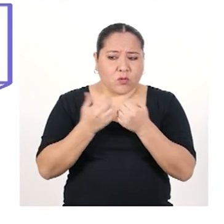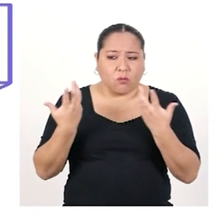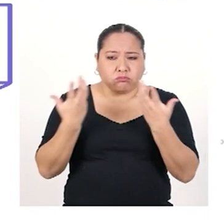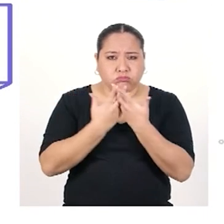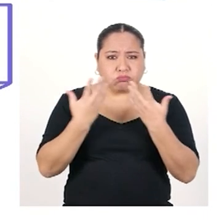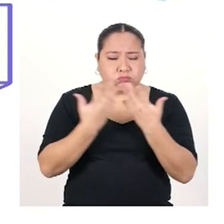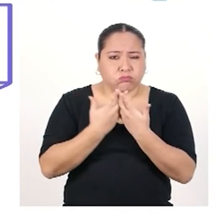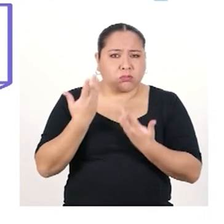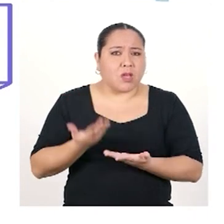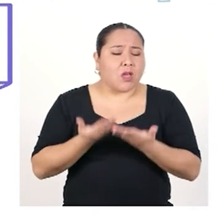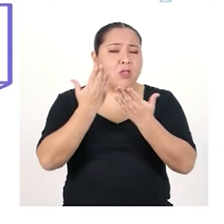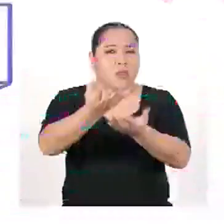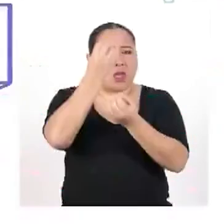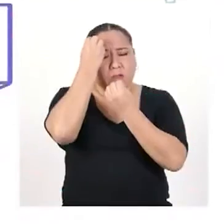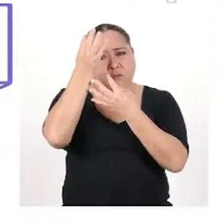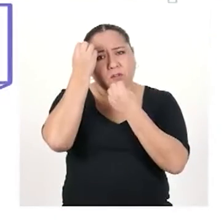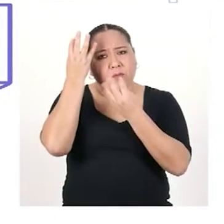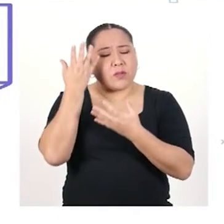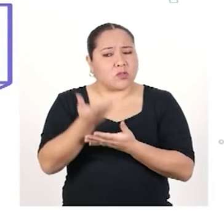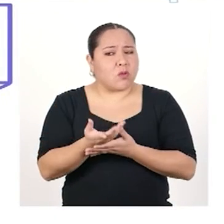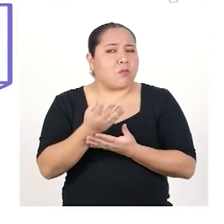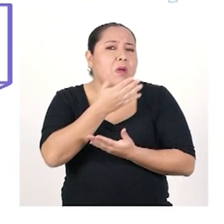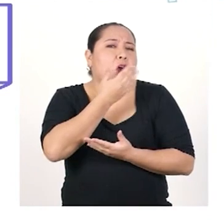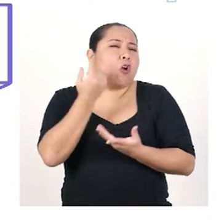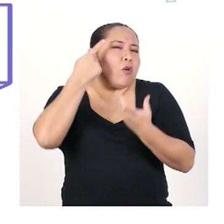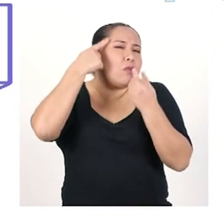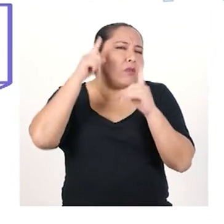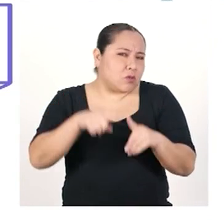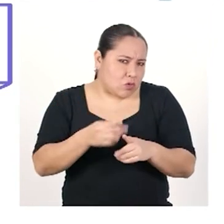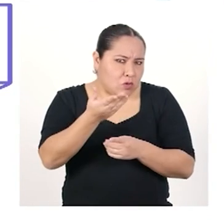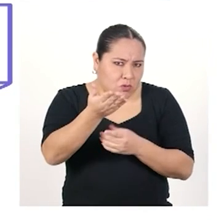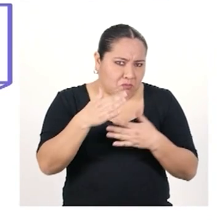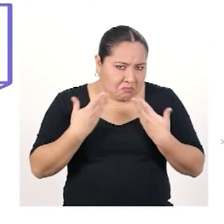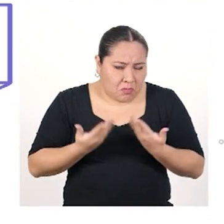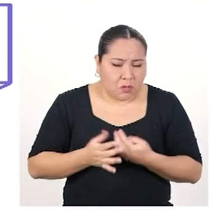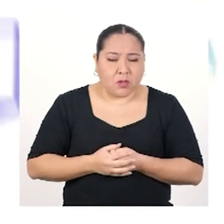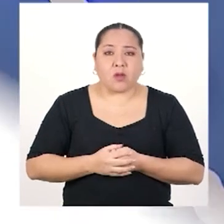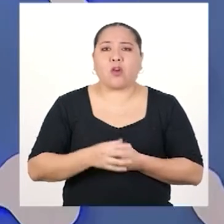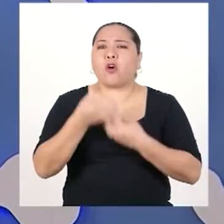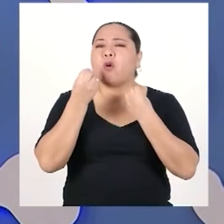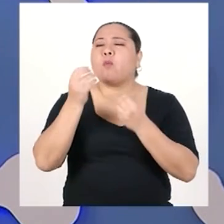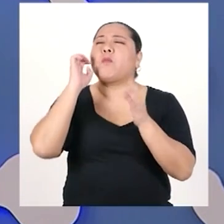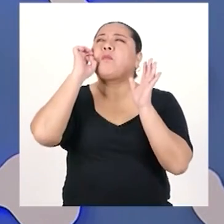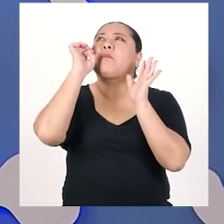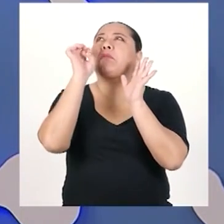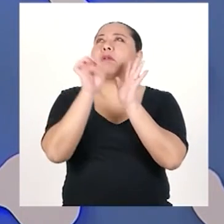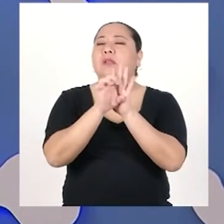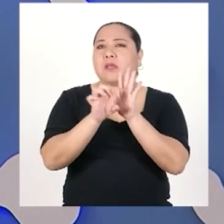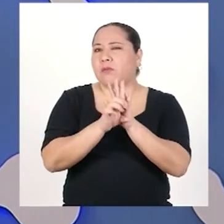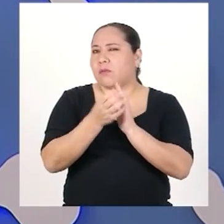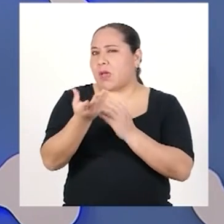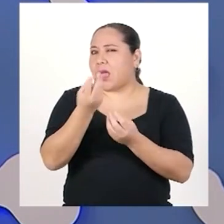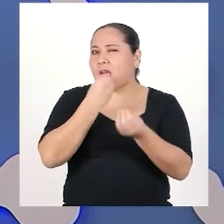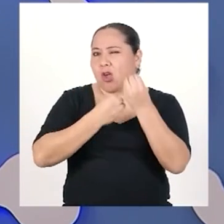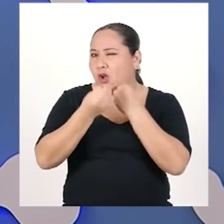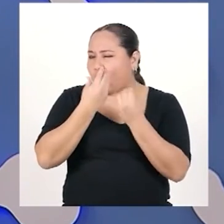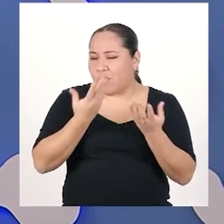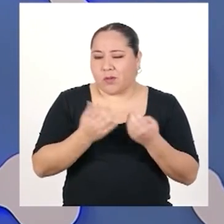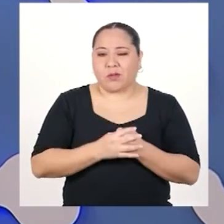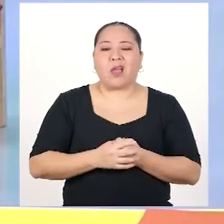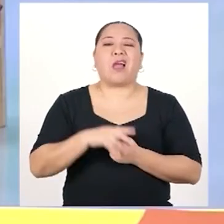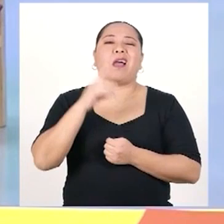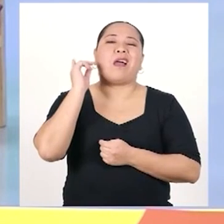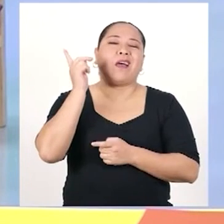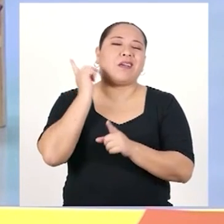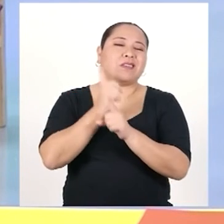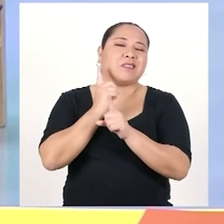plantear relaciones que nos den información para tomar mejores decisiones. Como por ejemplo en lo que nos